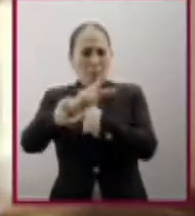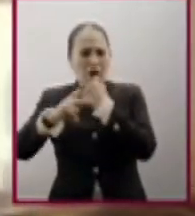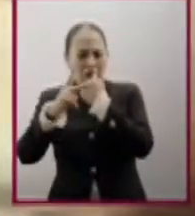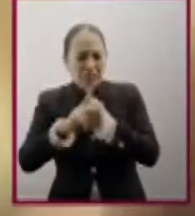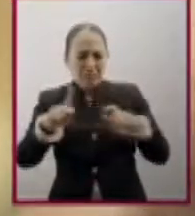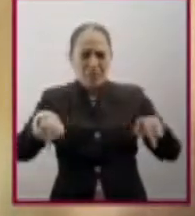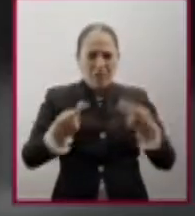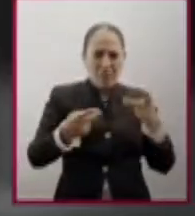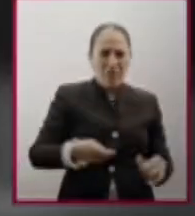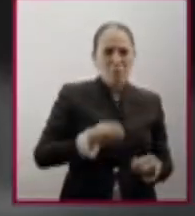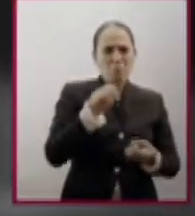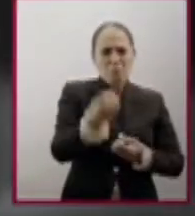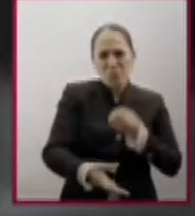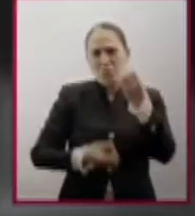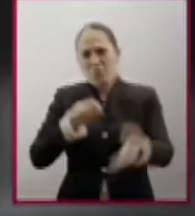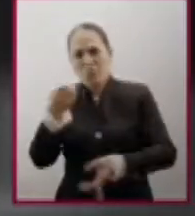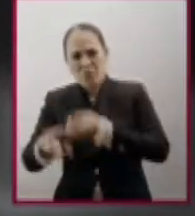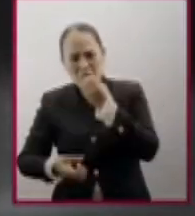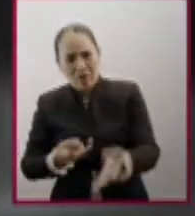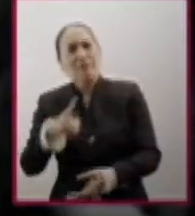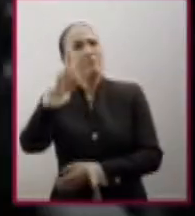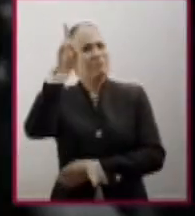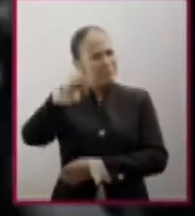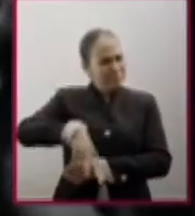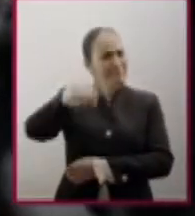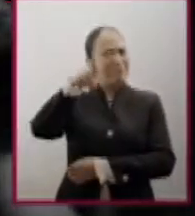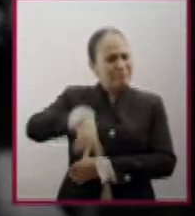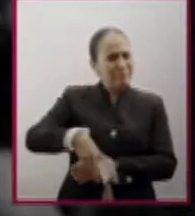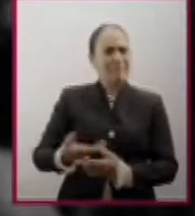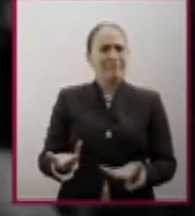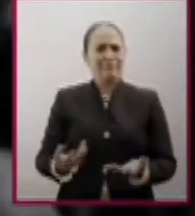a venderse? Sí, en serio.